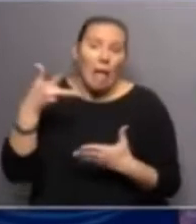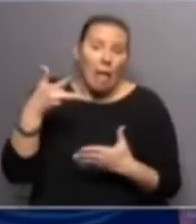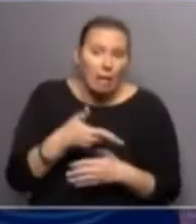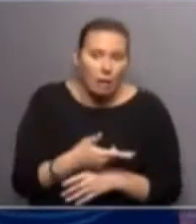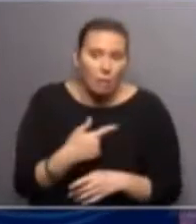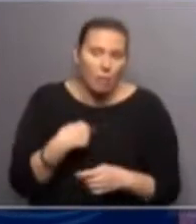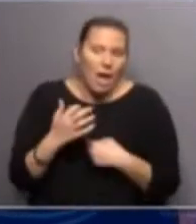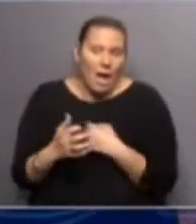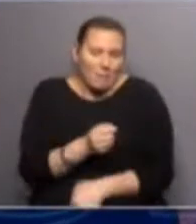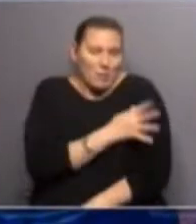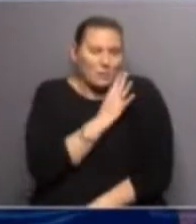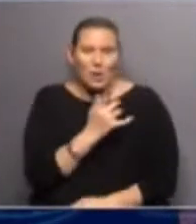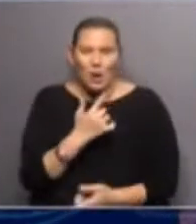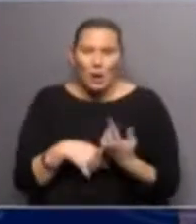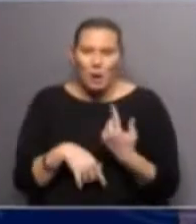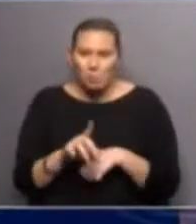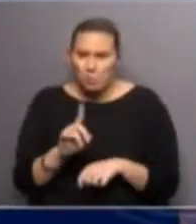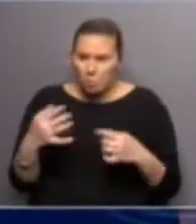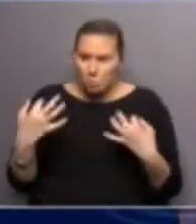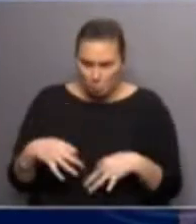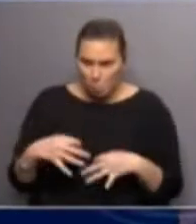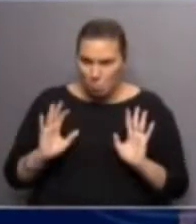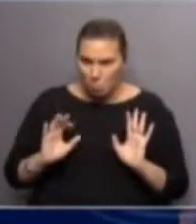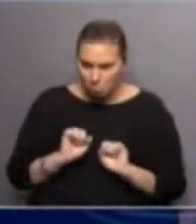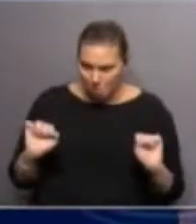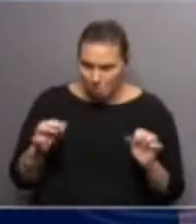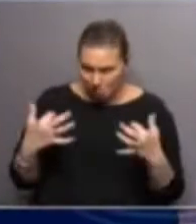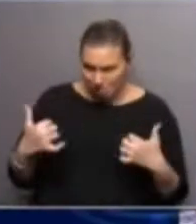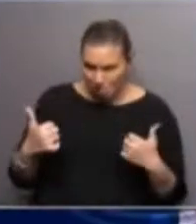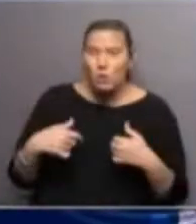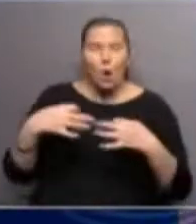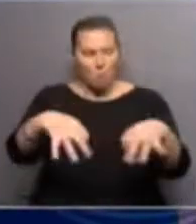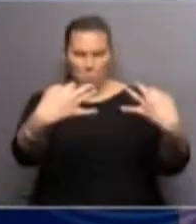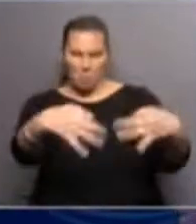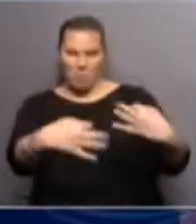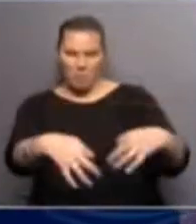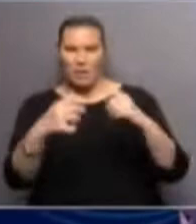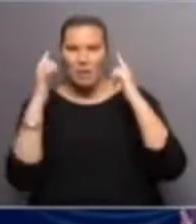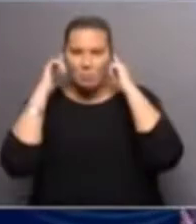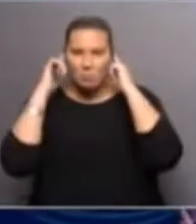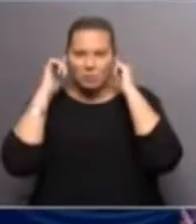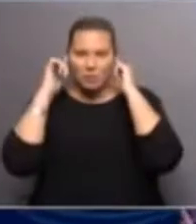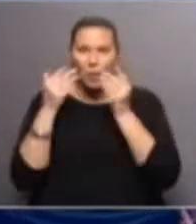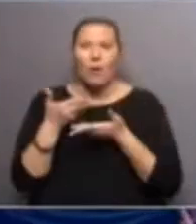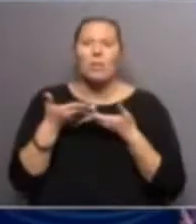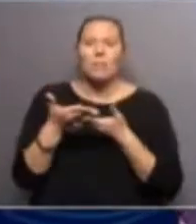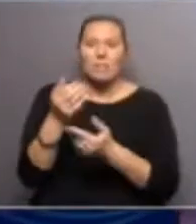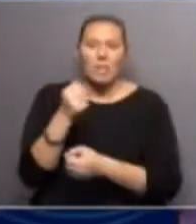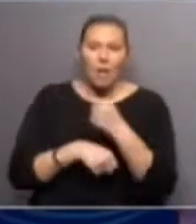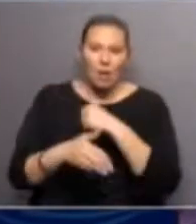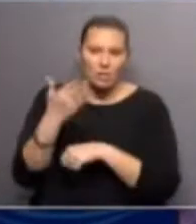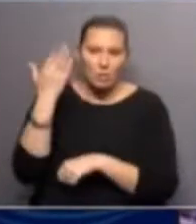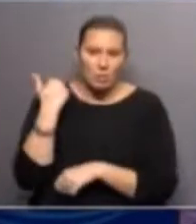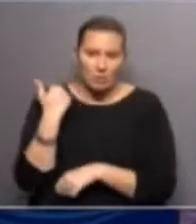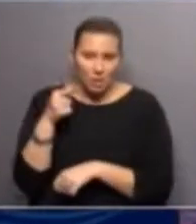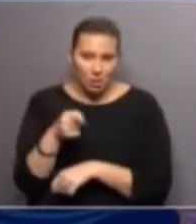¿no? Pero no, zafé, ¿no? No, excelente, pasaste con nota. Porque vos estuviste el invitado el año pasado. El año